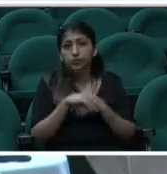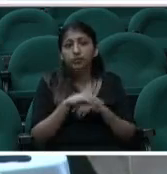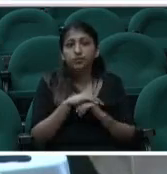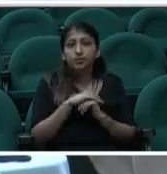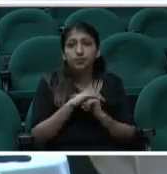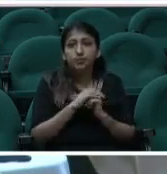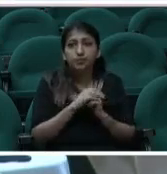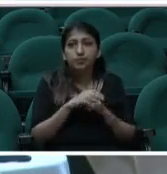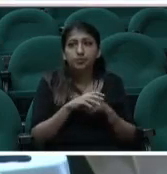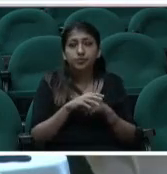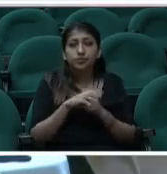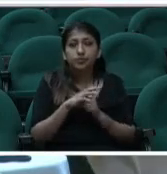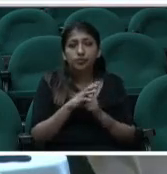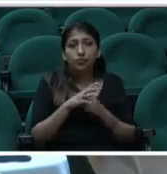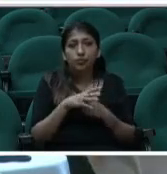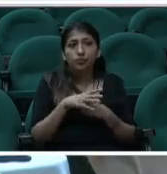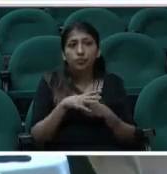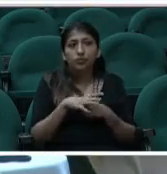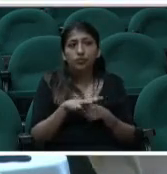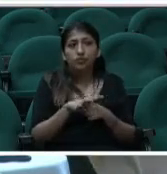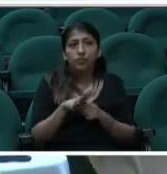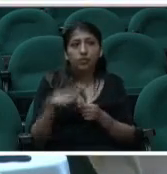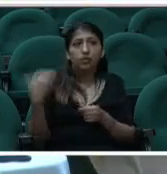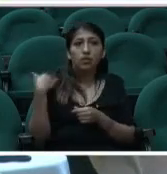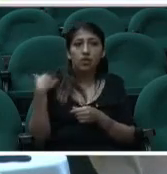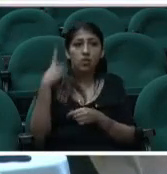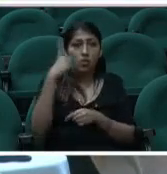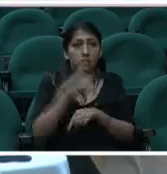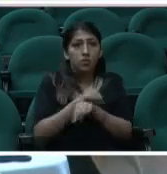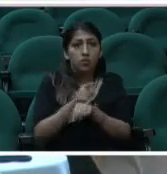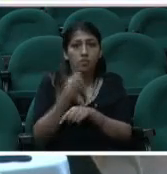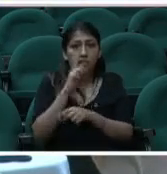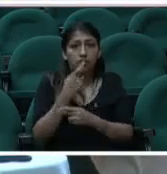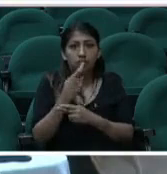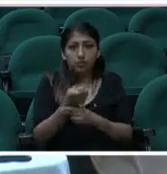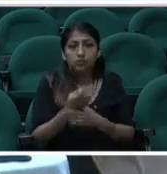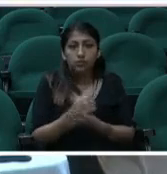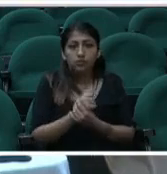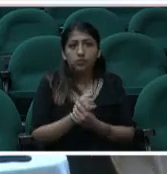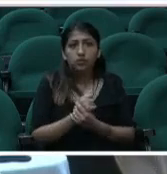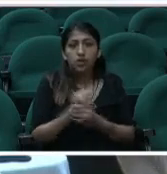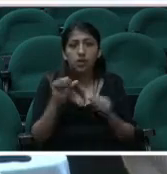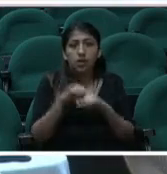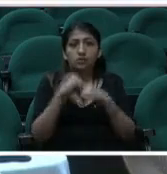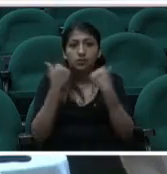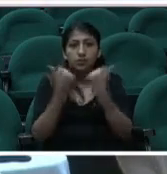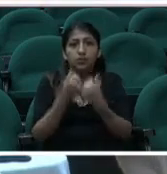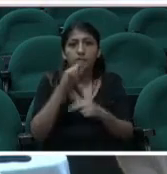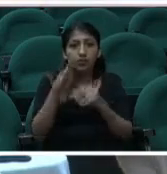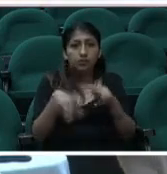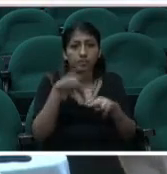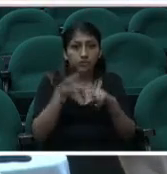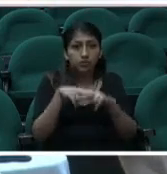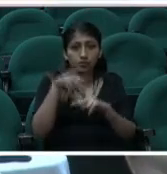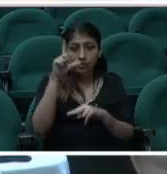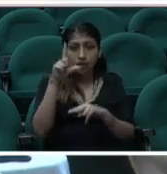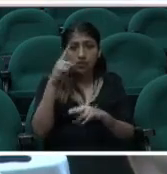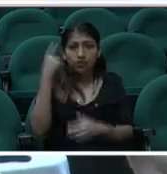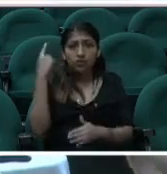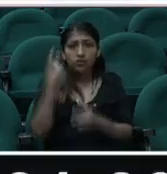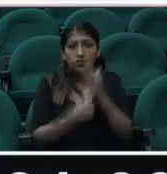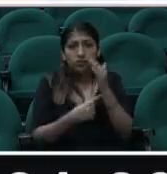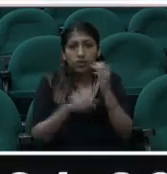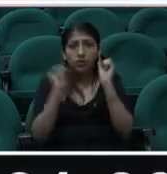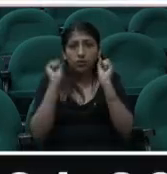candidato elías cachero tiene un minuto para responder la asamblea nacional en qué